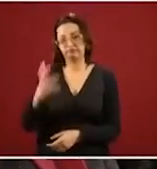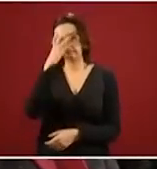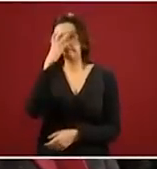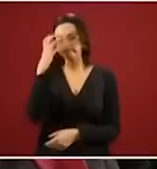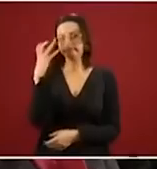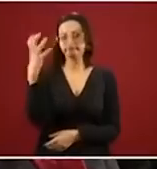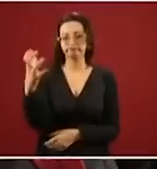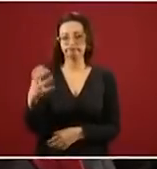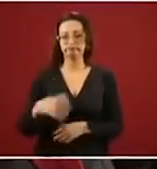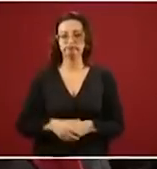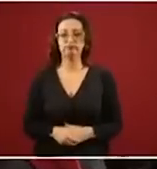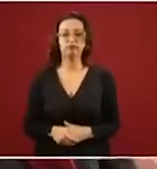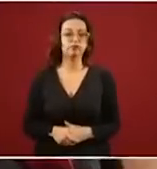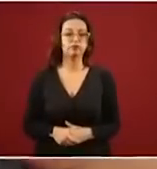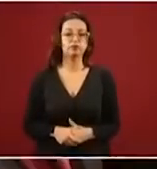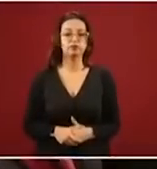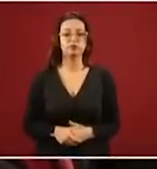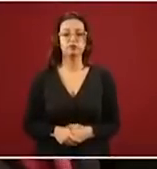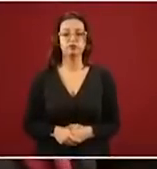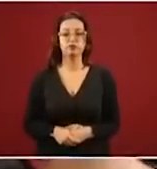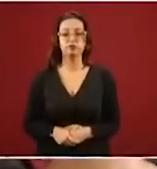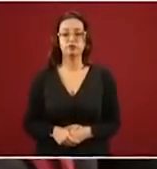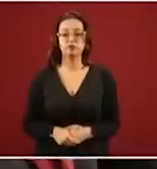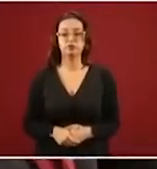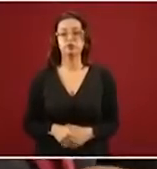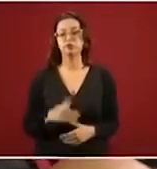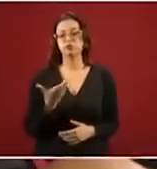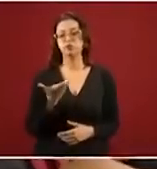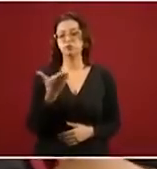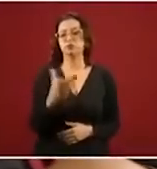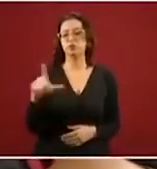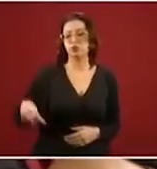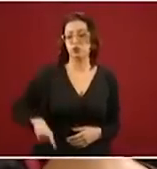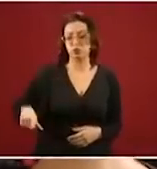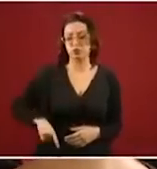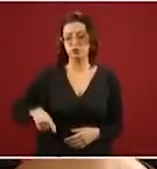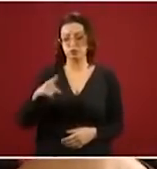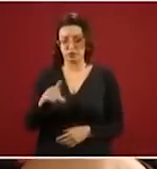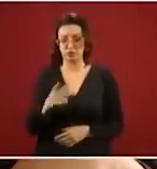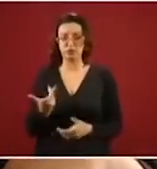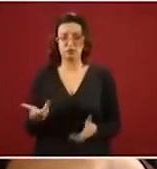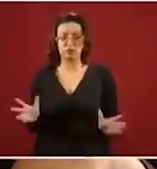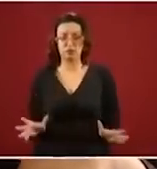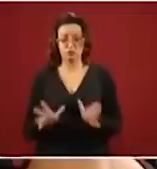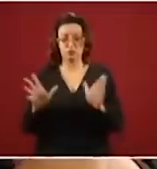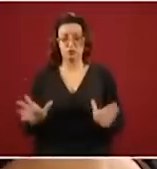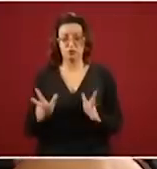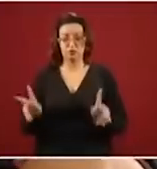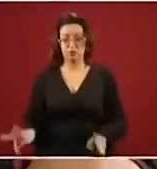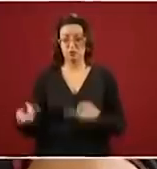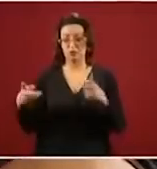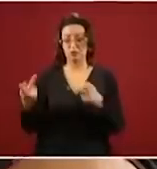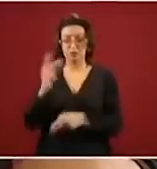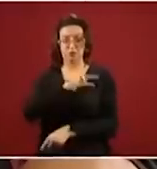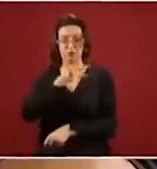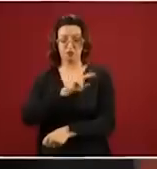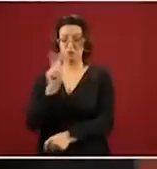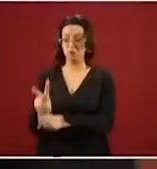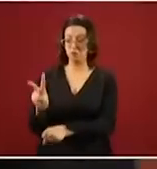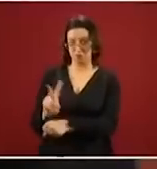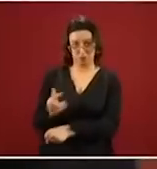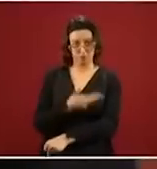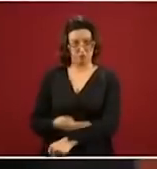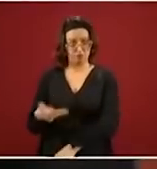se impulsará desde el gobierno central la regularización de jane el comercio entre parte lo hace la